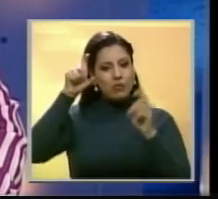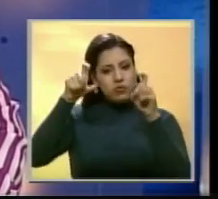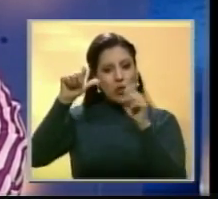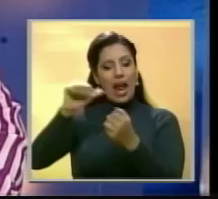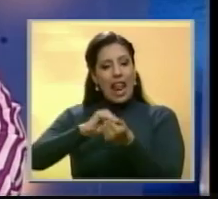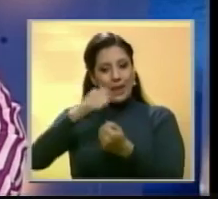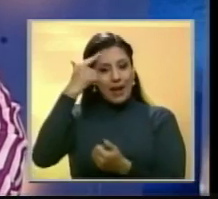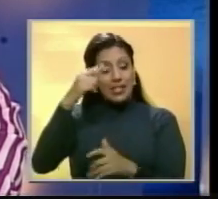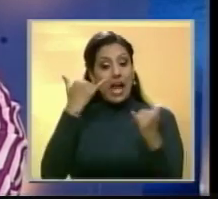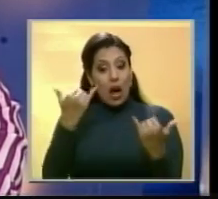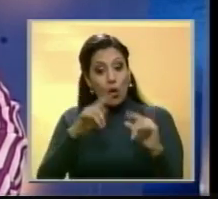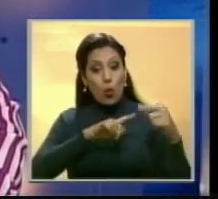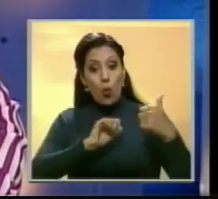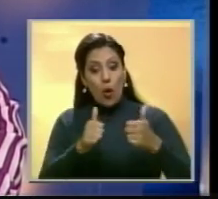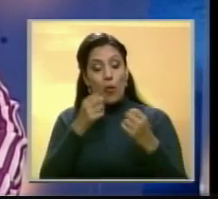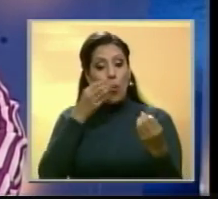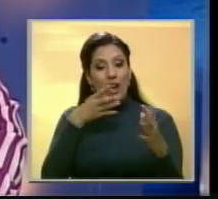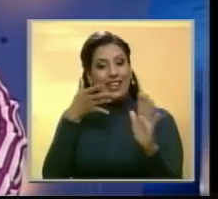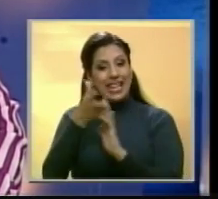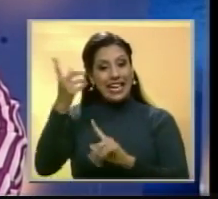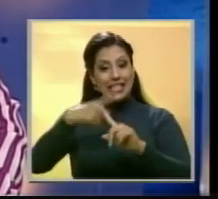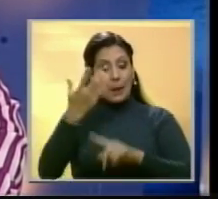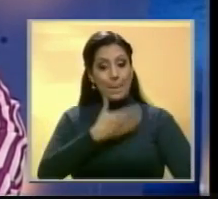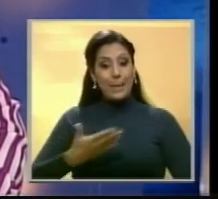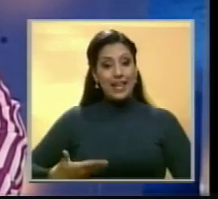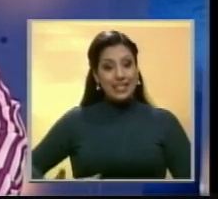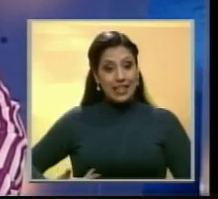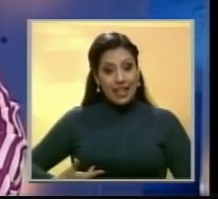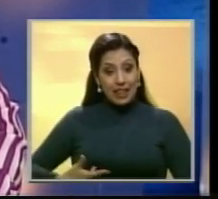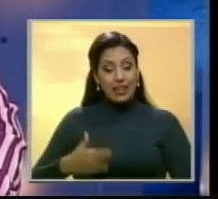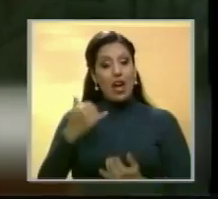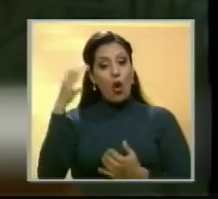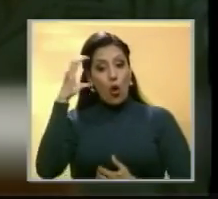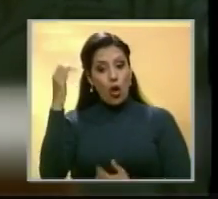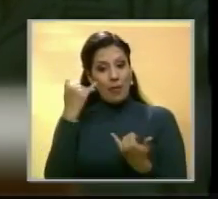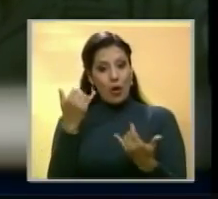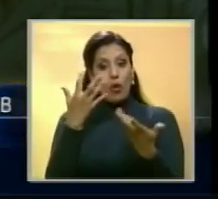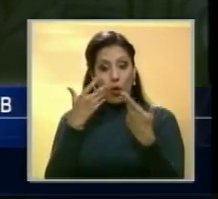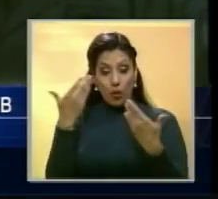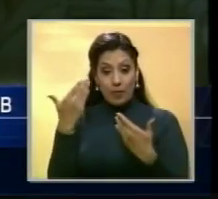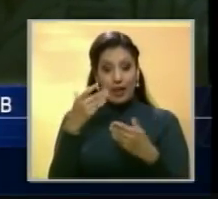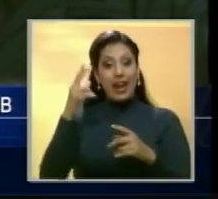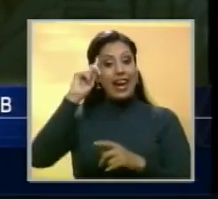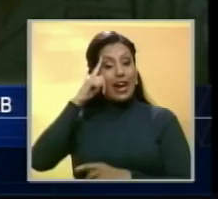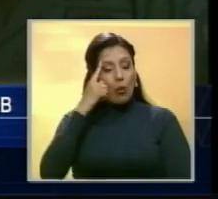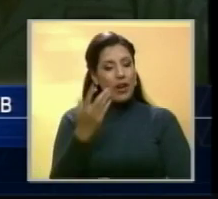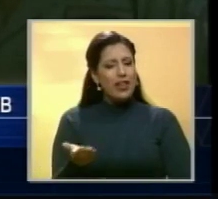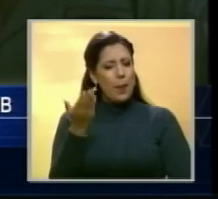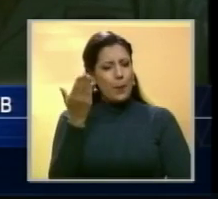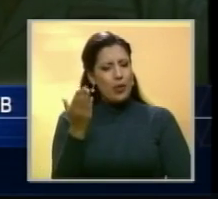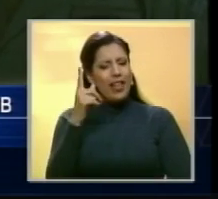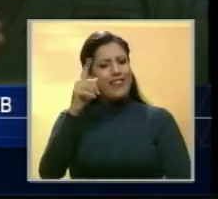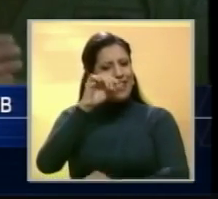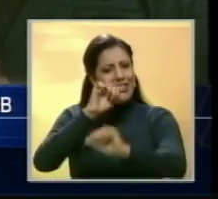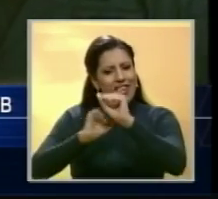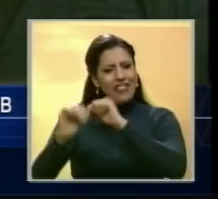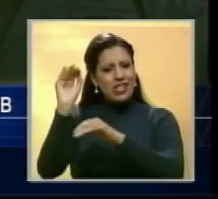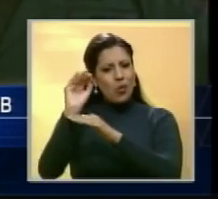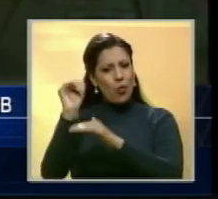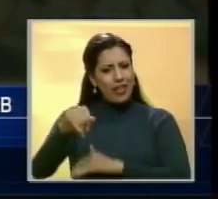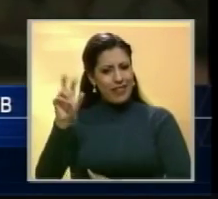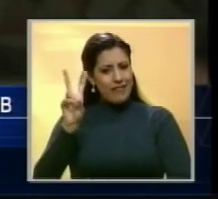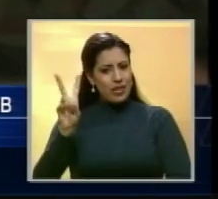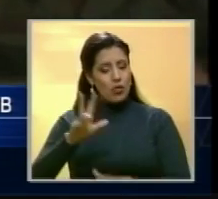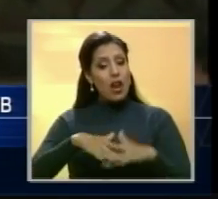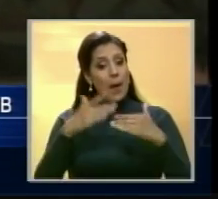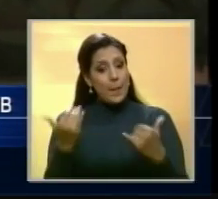Bolivariana tras las declaraciones del expresidente colombiano Álvaro Uribe Vélez. Padrino López recordó la importancia de defender la soberanía del